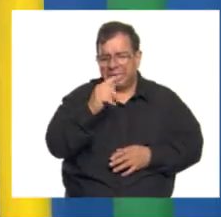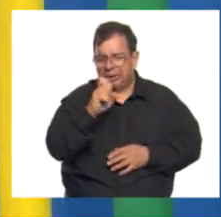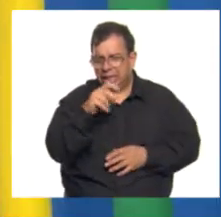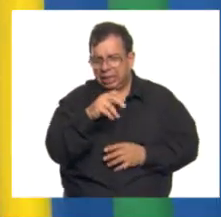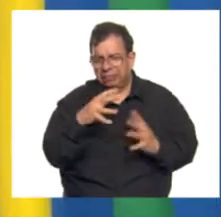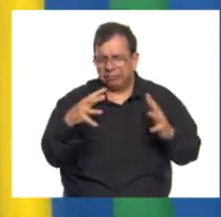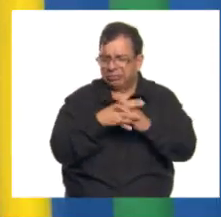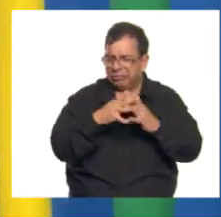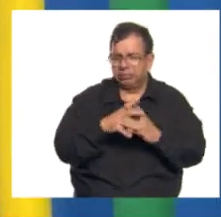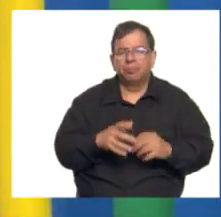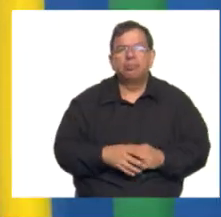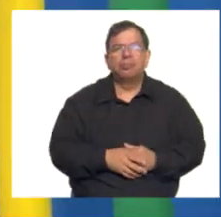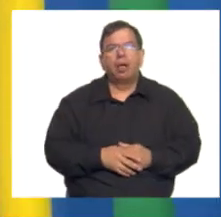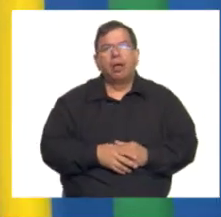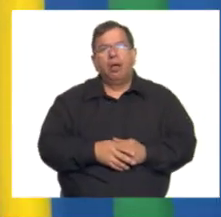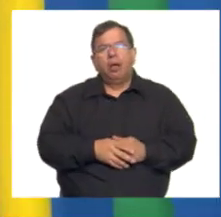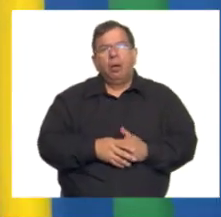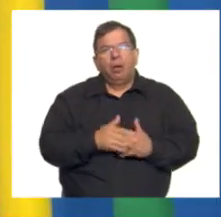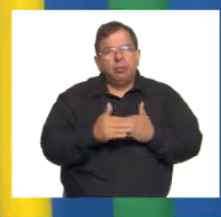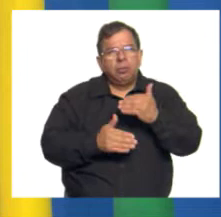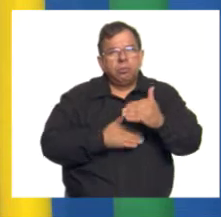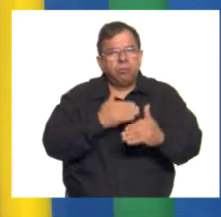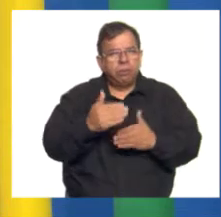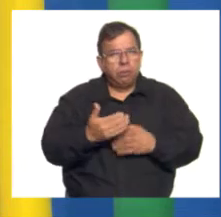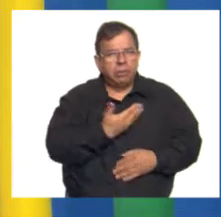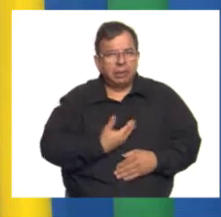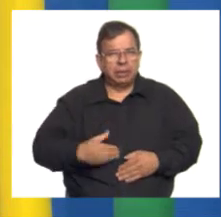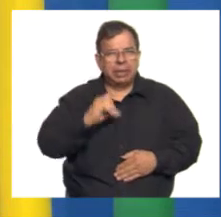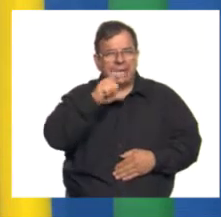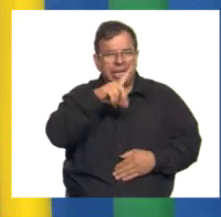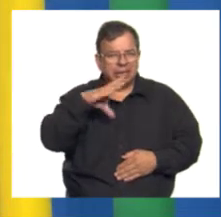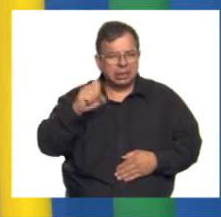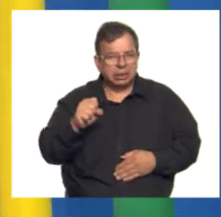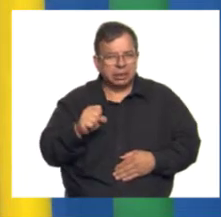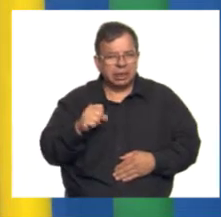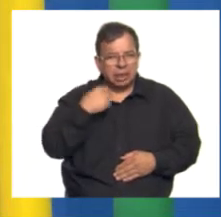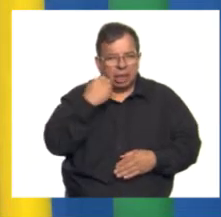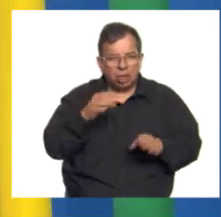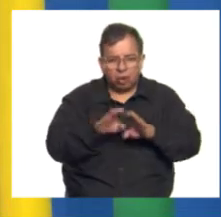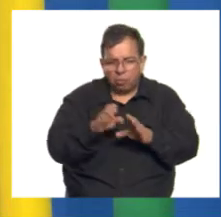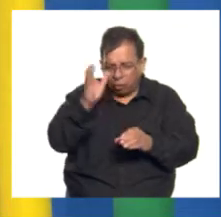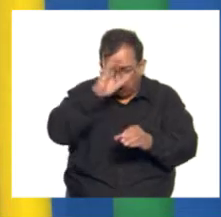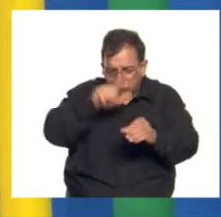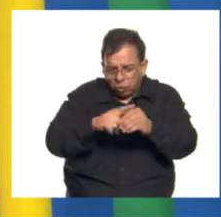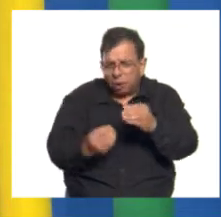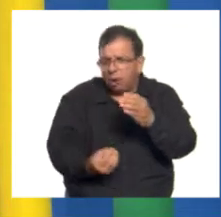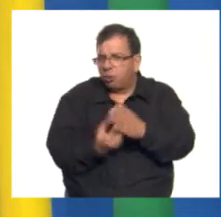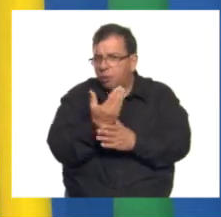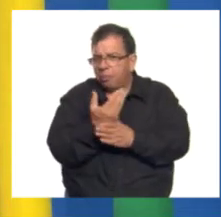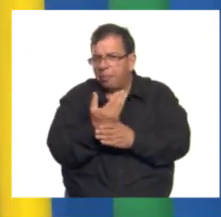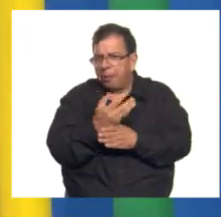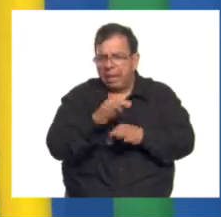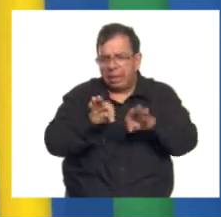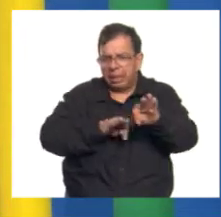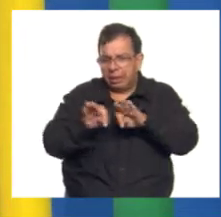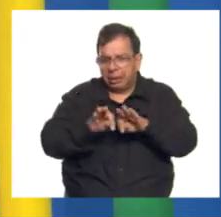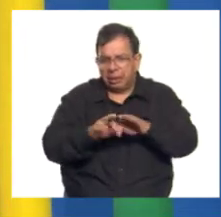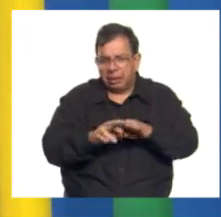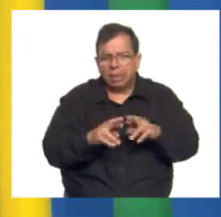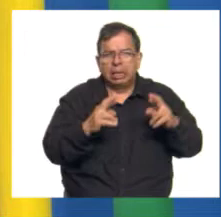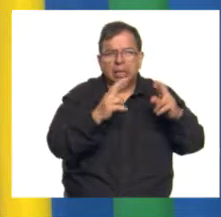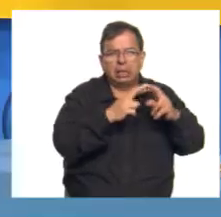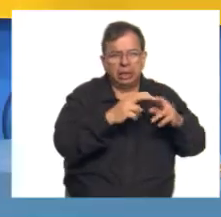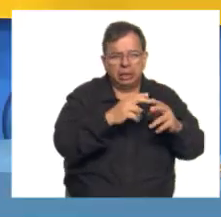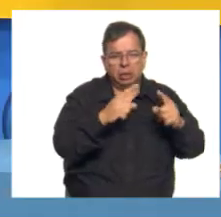Bien, entonces, durante el periodo de Calles, la educación pretendía formar una nueva cultura del trabajo libre de la influencia de la Iglesia